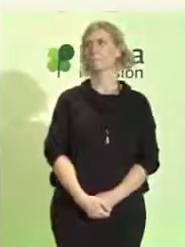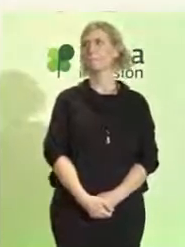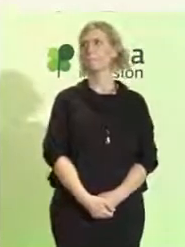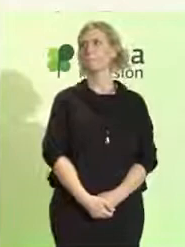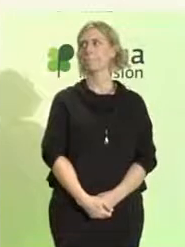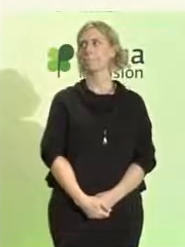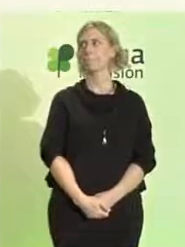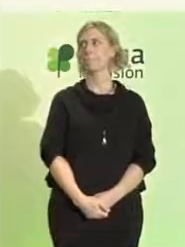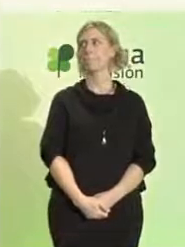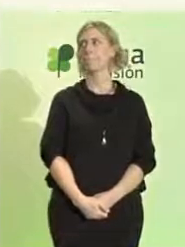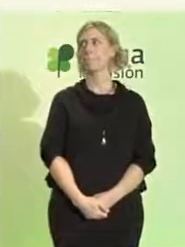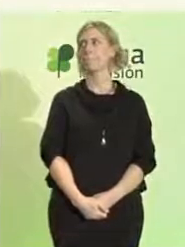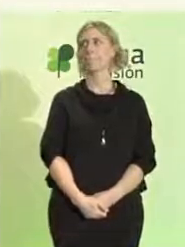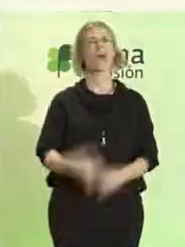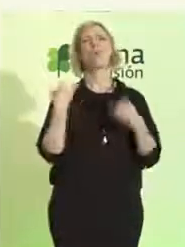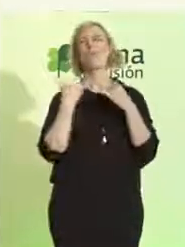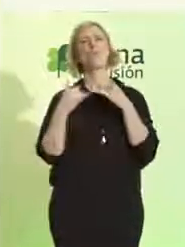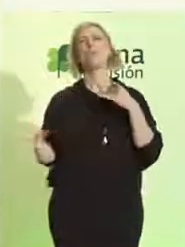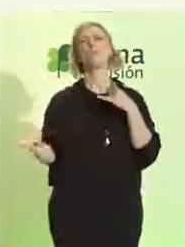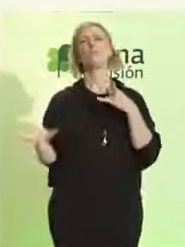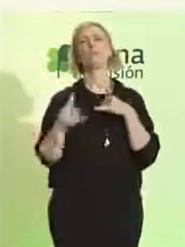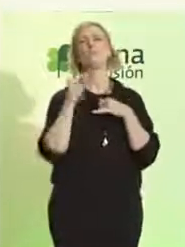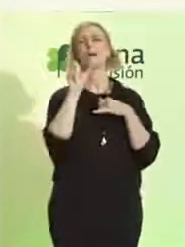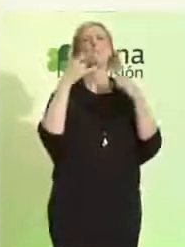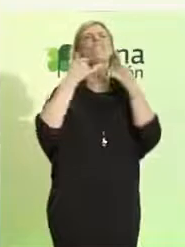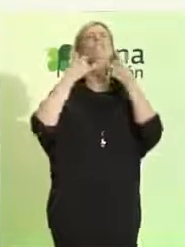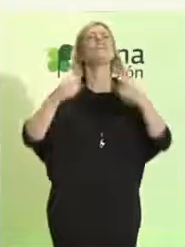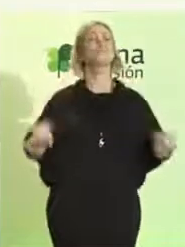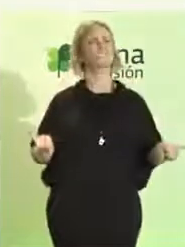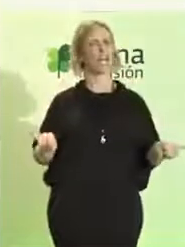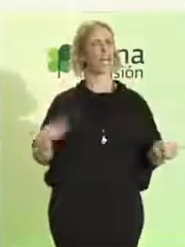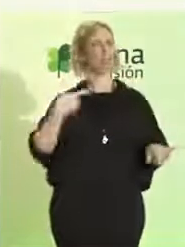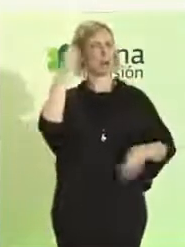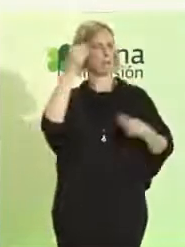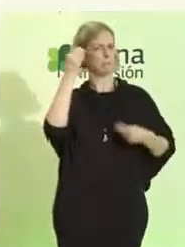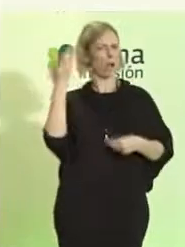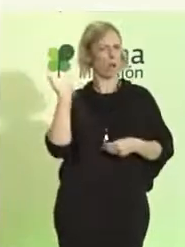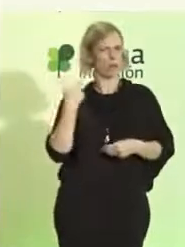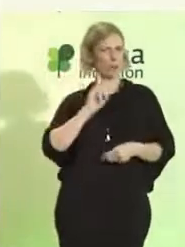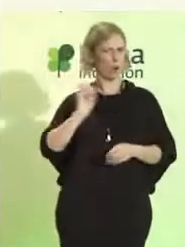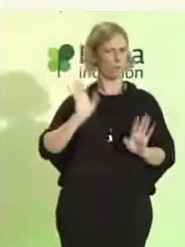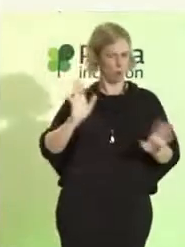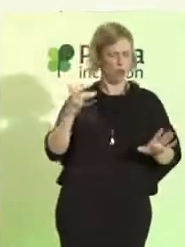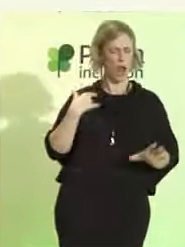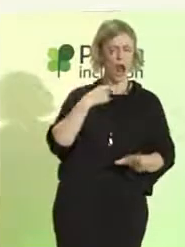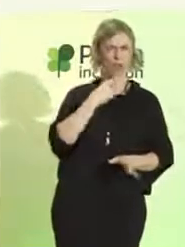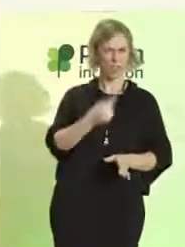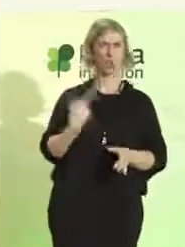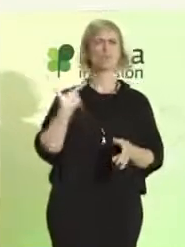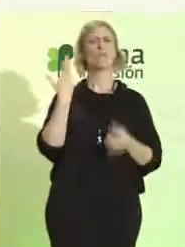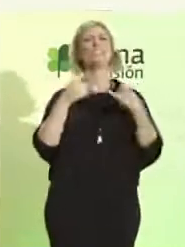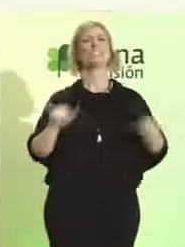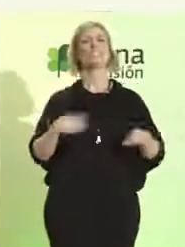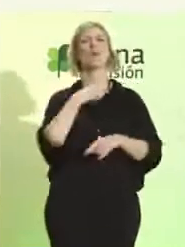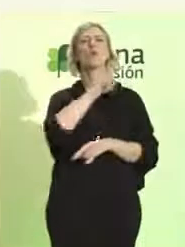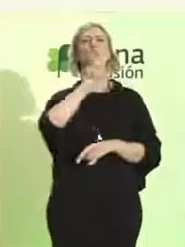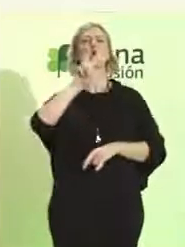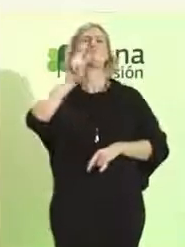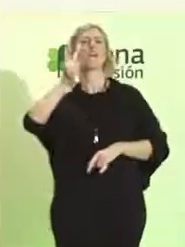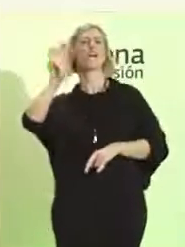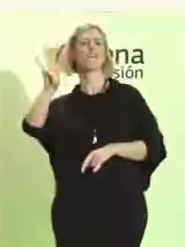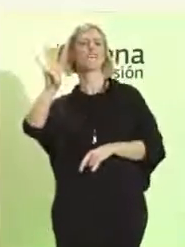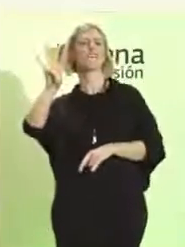Y la última va a ser la palabra fiesta, que no la tenía prevista, pero hace un poco de falta esta mañana. Un, dos, tres, y...